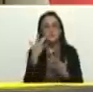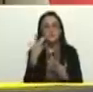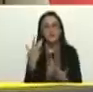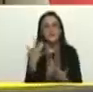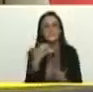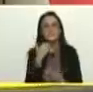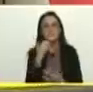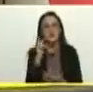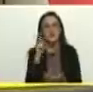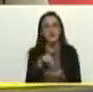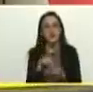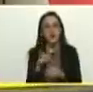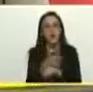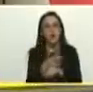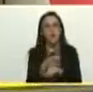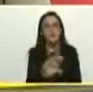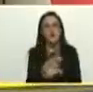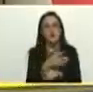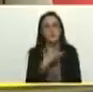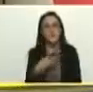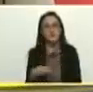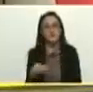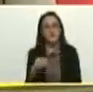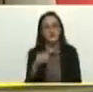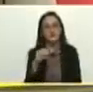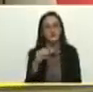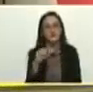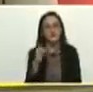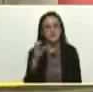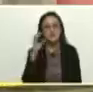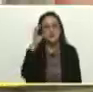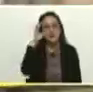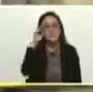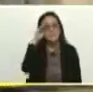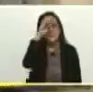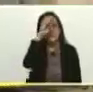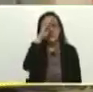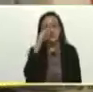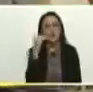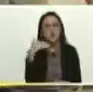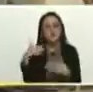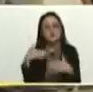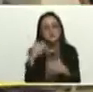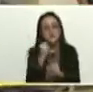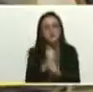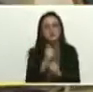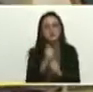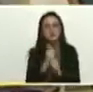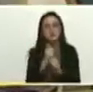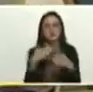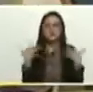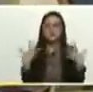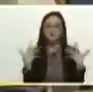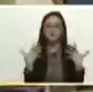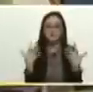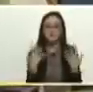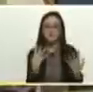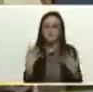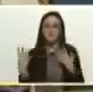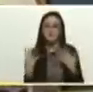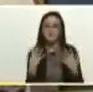apenas llegado al gobierno del presidente Gustavo Petro, y hemos venido trabajando de manera armoniosa,